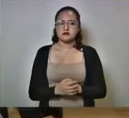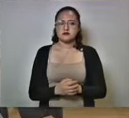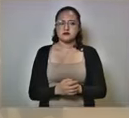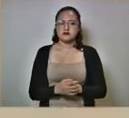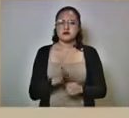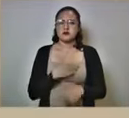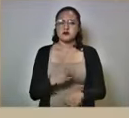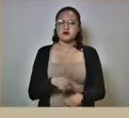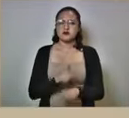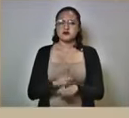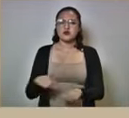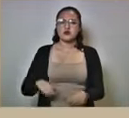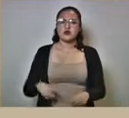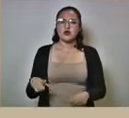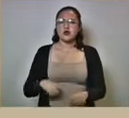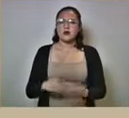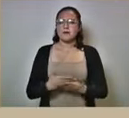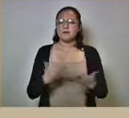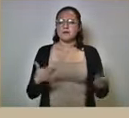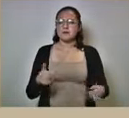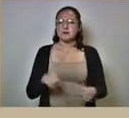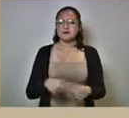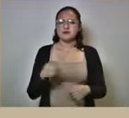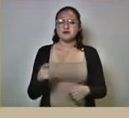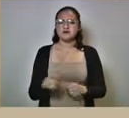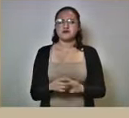Gobernador, buenos días. Preguntarle ahora con esta